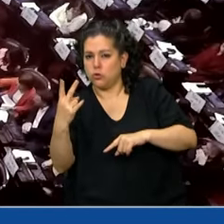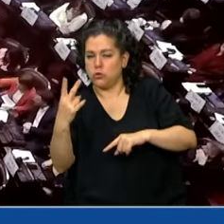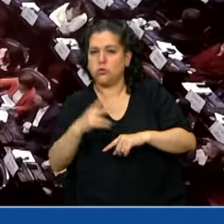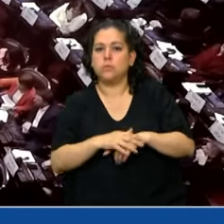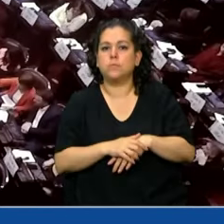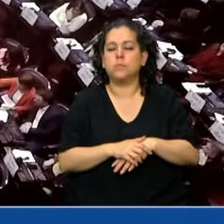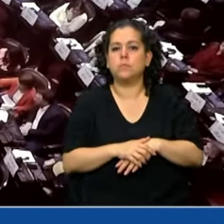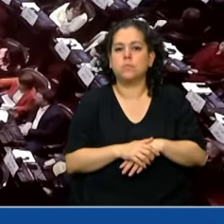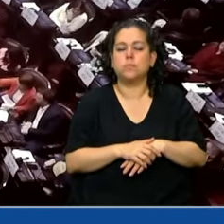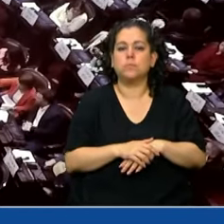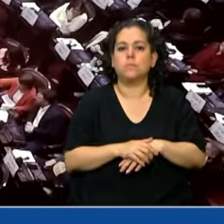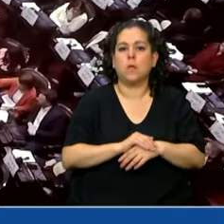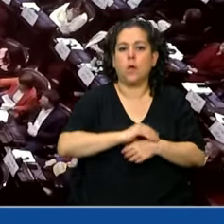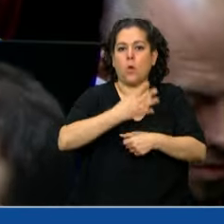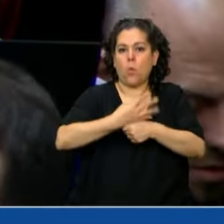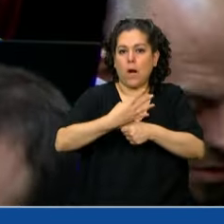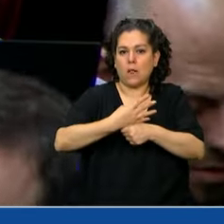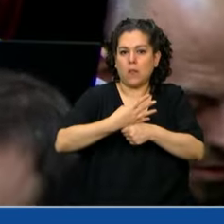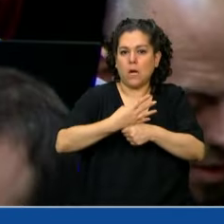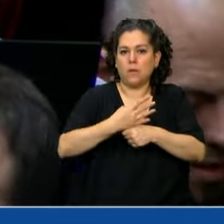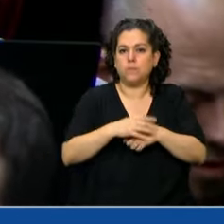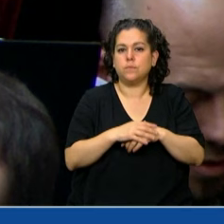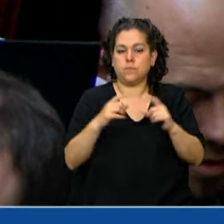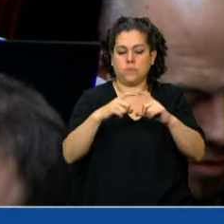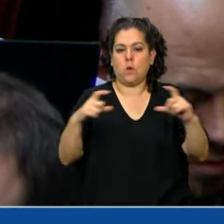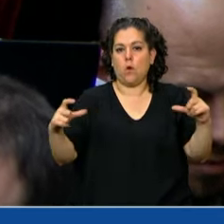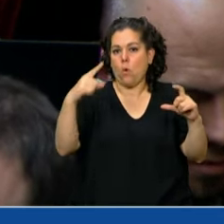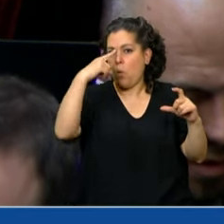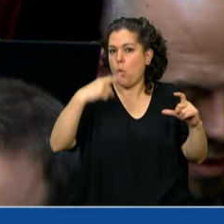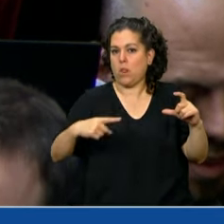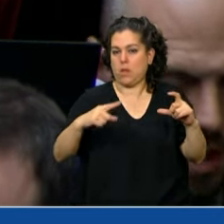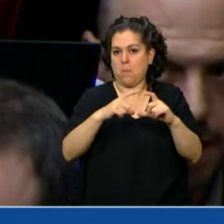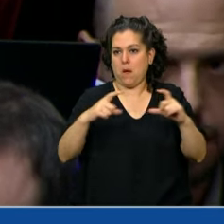2 la cuarta y